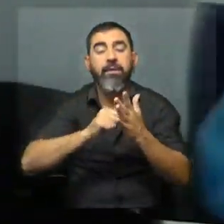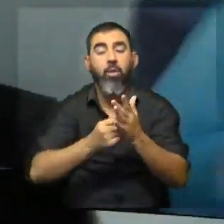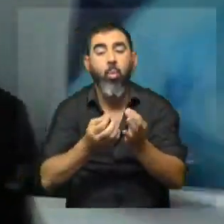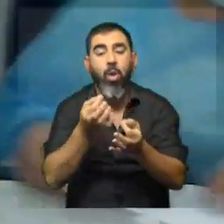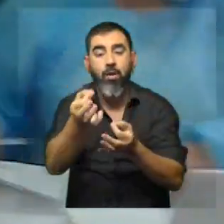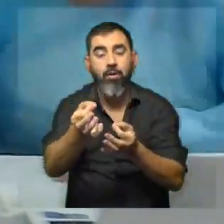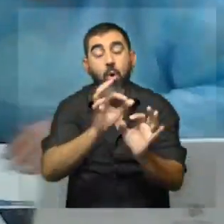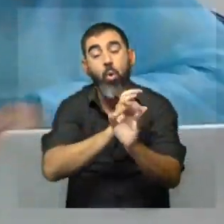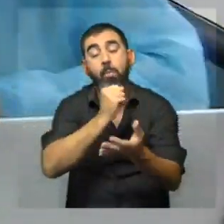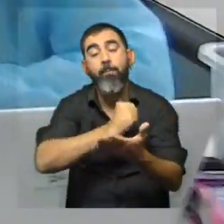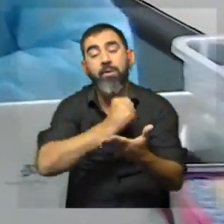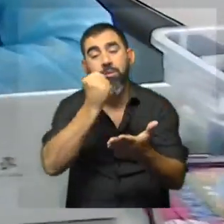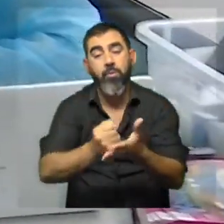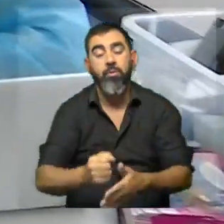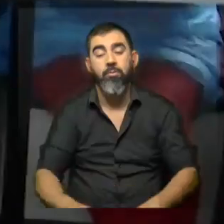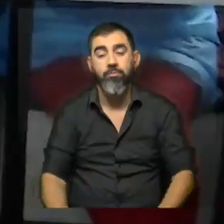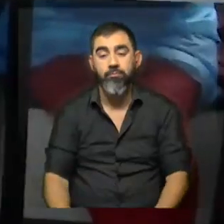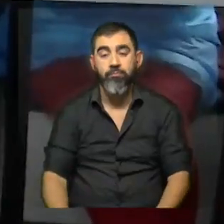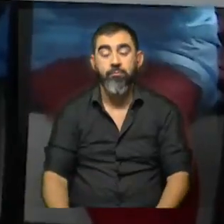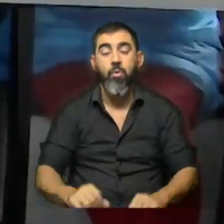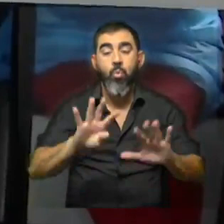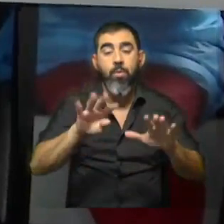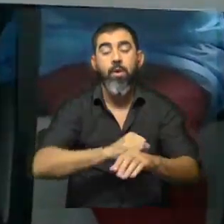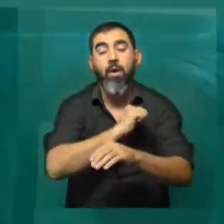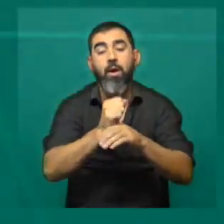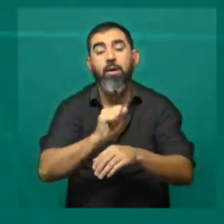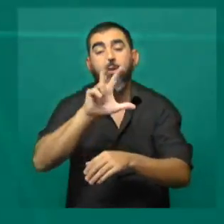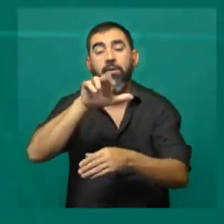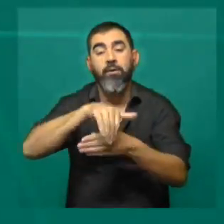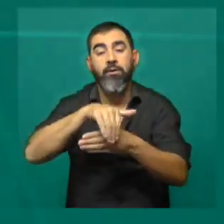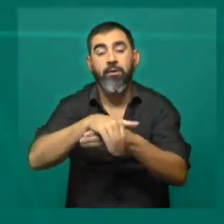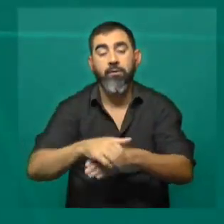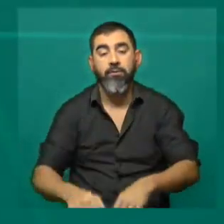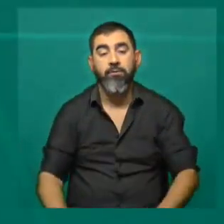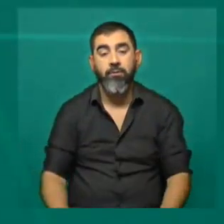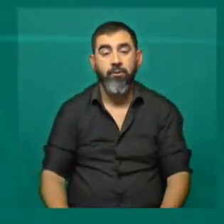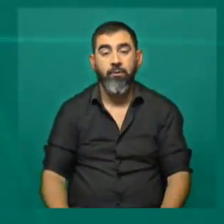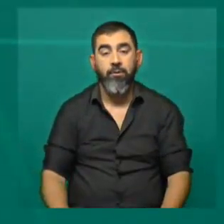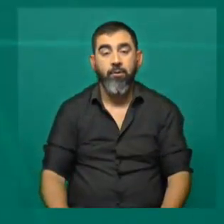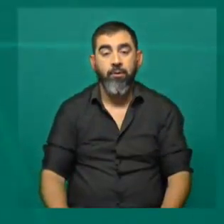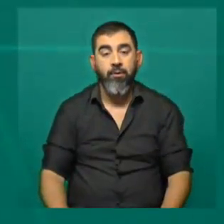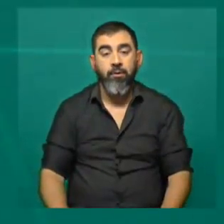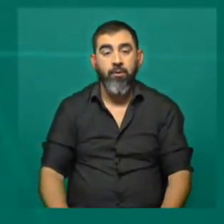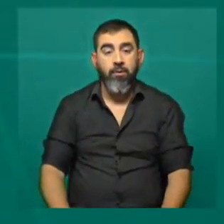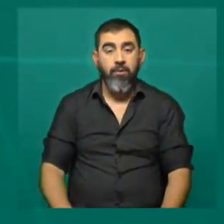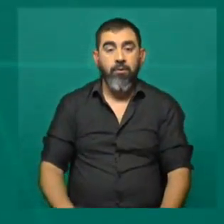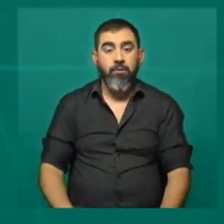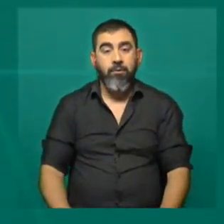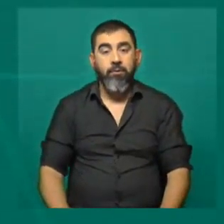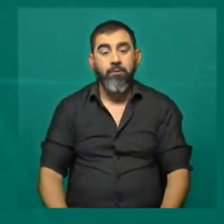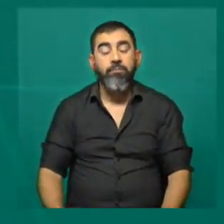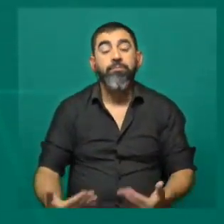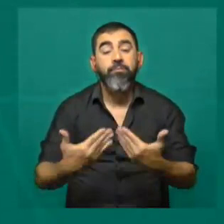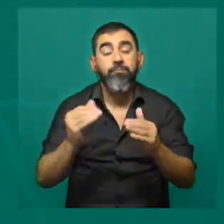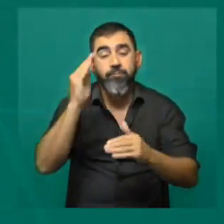de identidad o pasaporte de 9 a 15 horas bien Viene completito este enero no empezamos